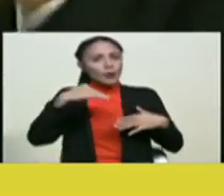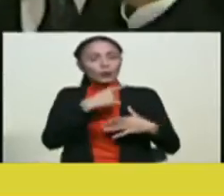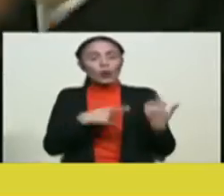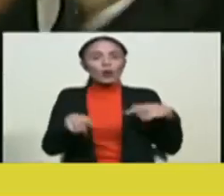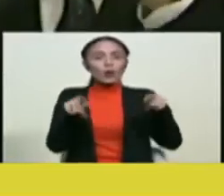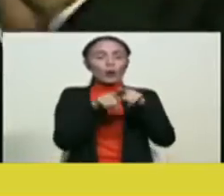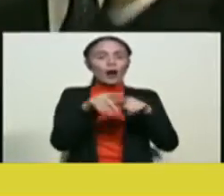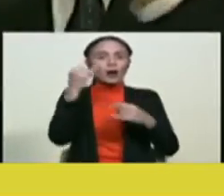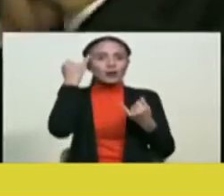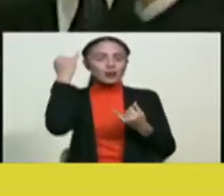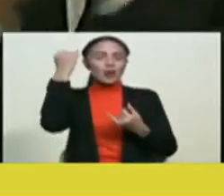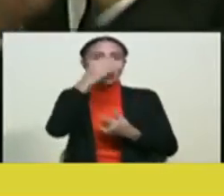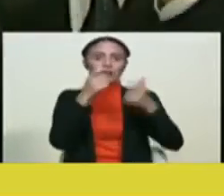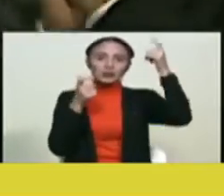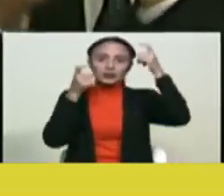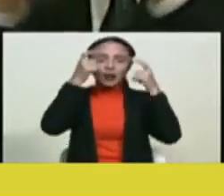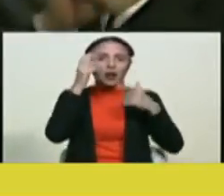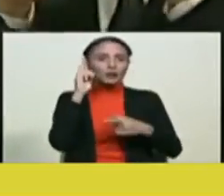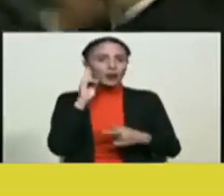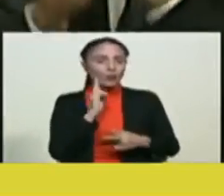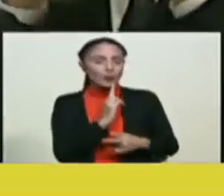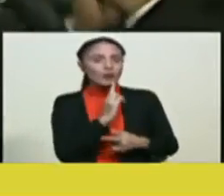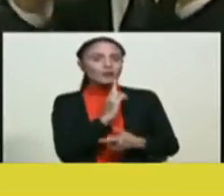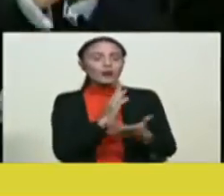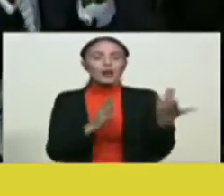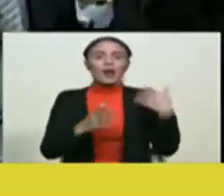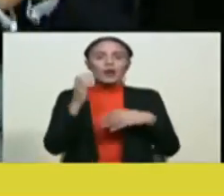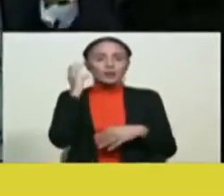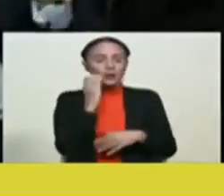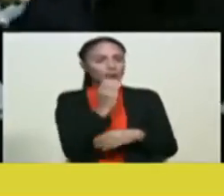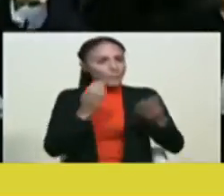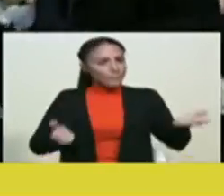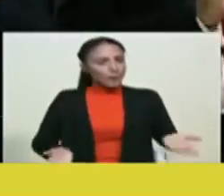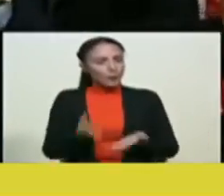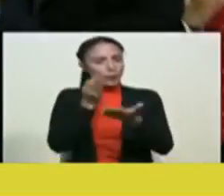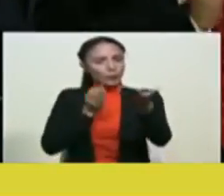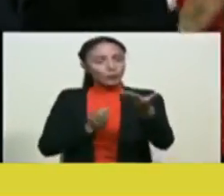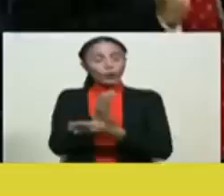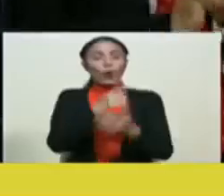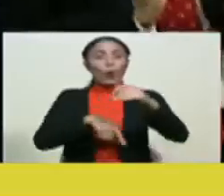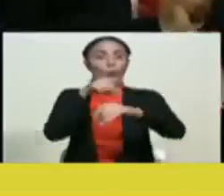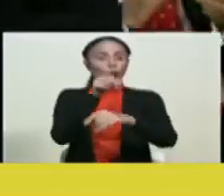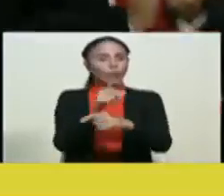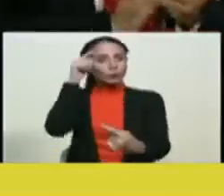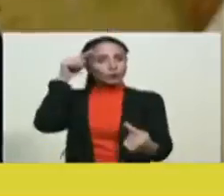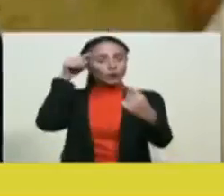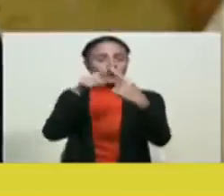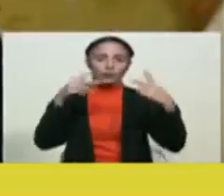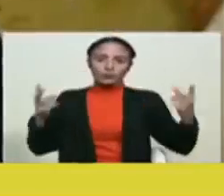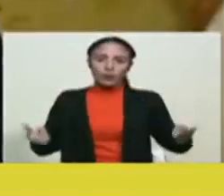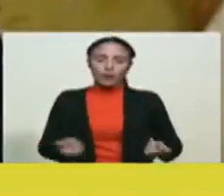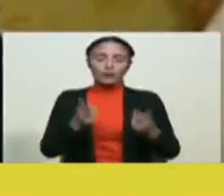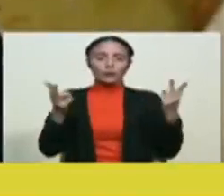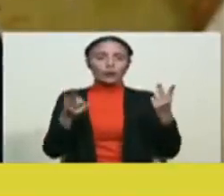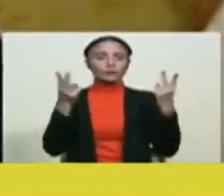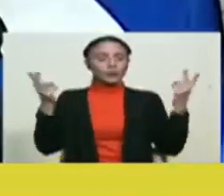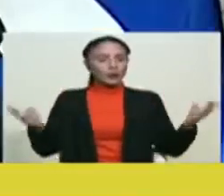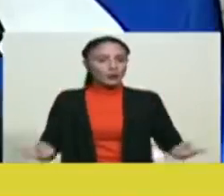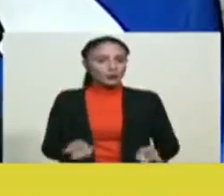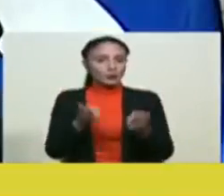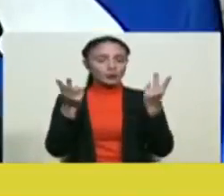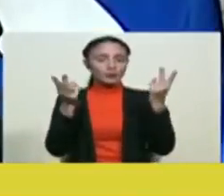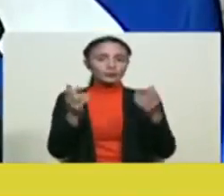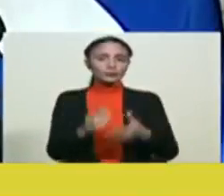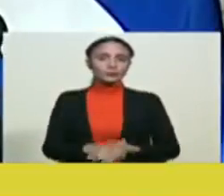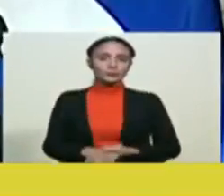con el espíritu de bolívar de martí y de chávez vamos hacia nuestro único destino la victoria la victoria